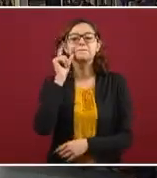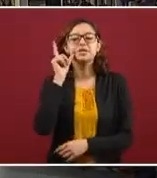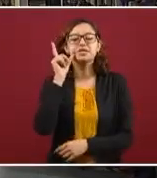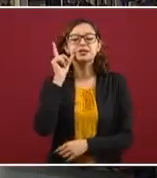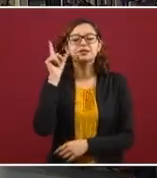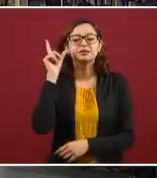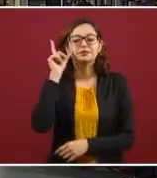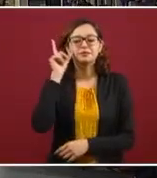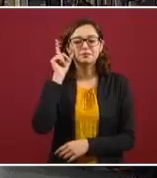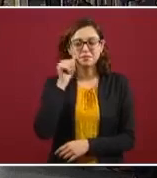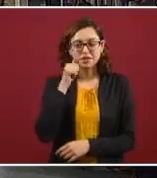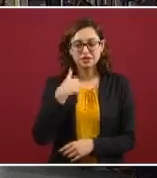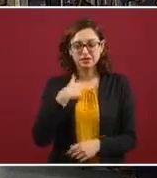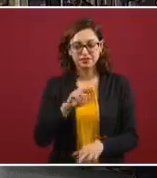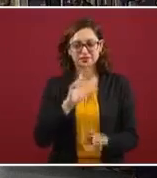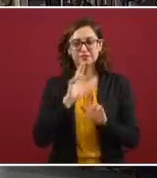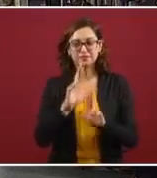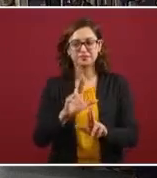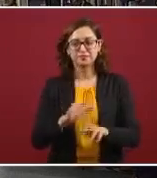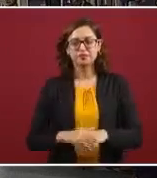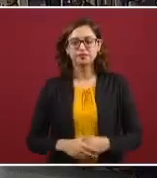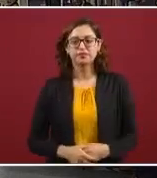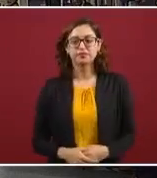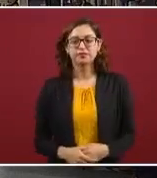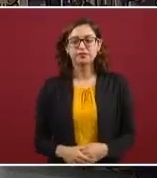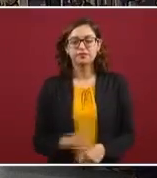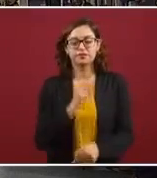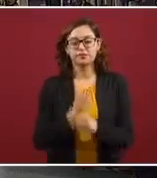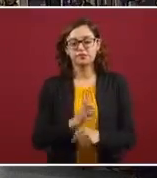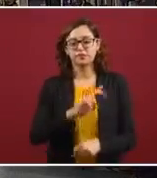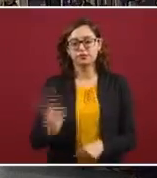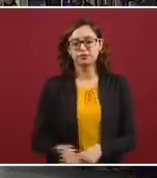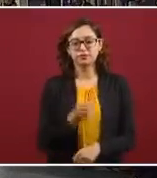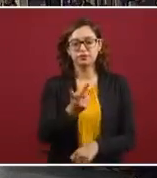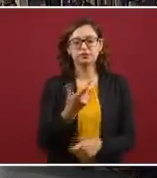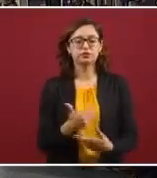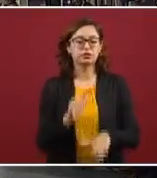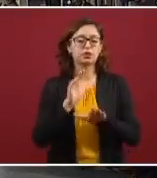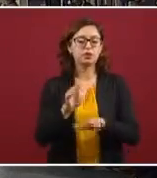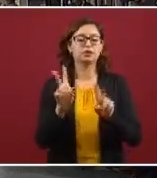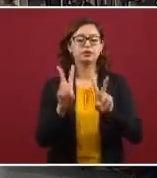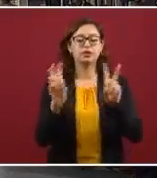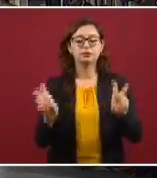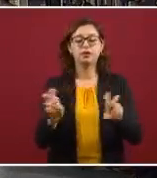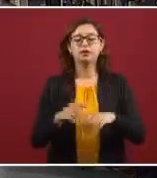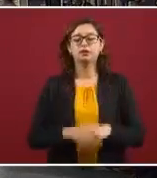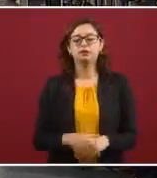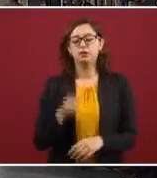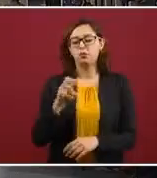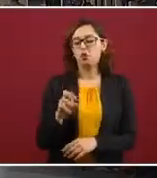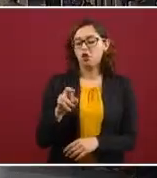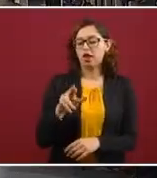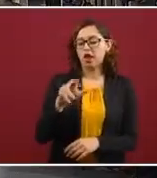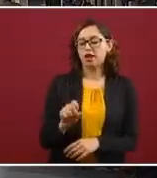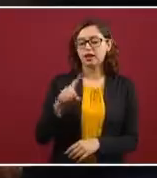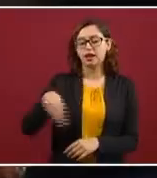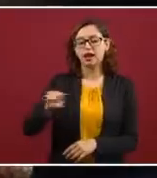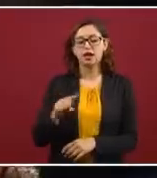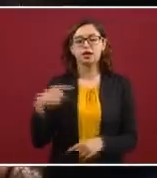Mañana mismo respondo. Correcto. Una segunda pregunta, presidente, sobre la imposibilidad que ha tenido Morena de realizar en las